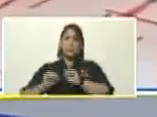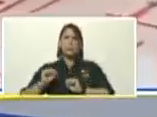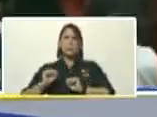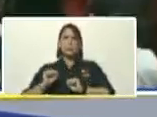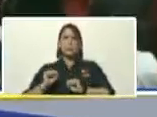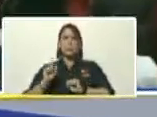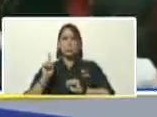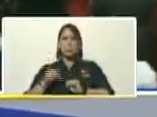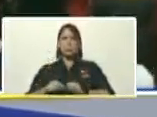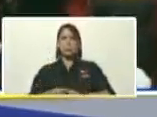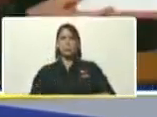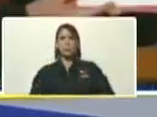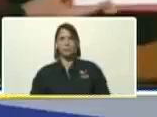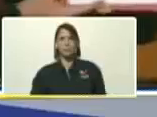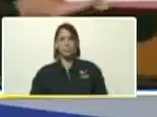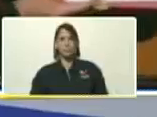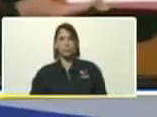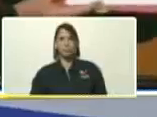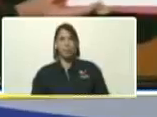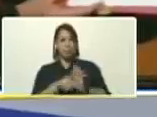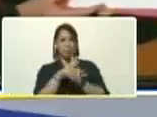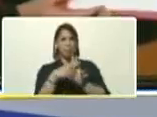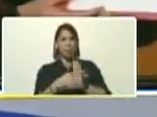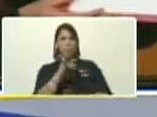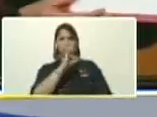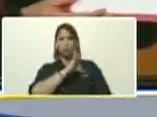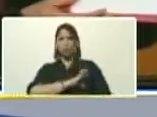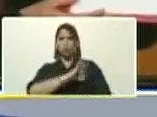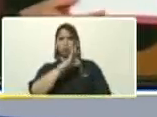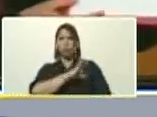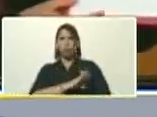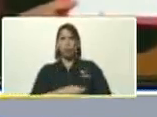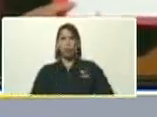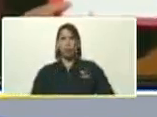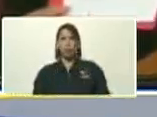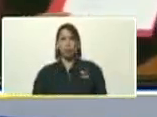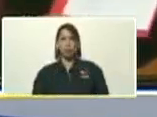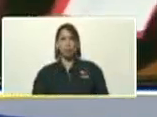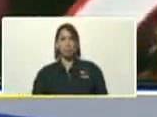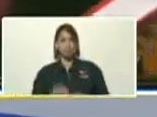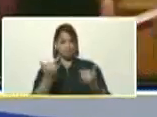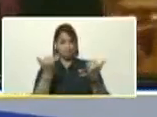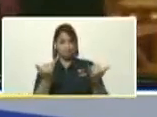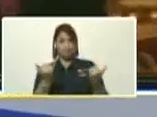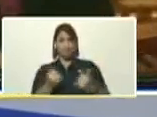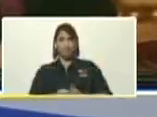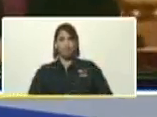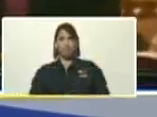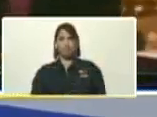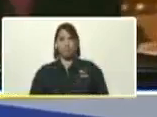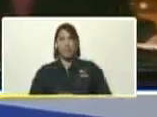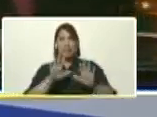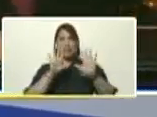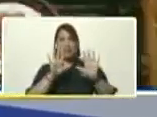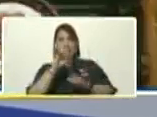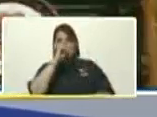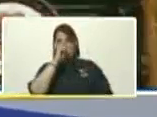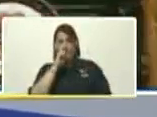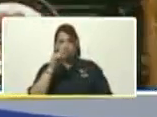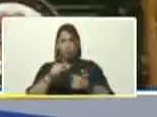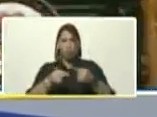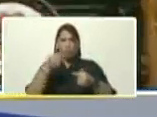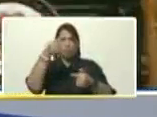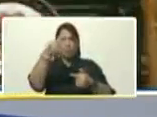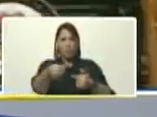panza arriba los derechos sociales. Pero ahora, 10 años después, tenemos